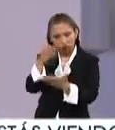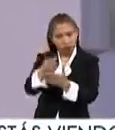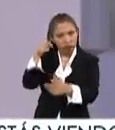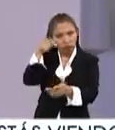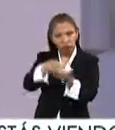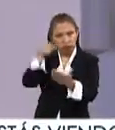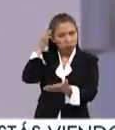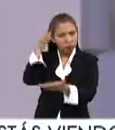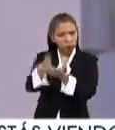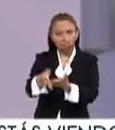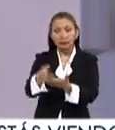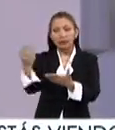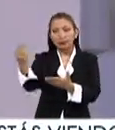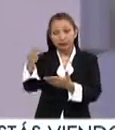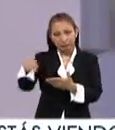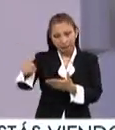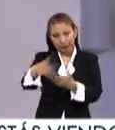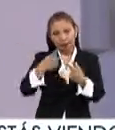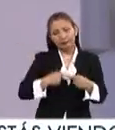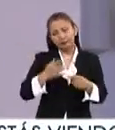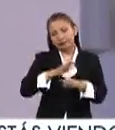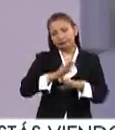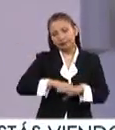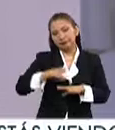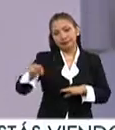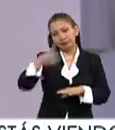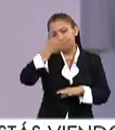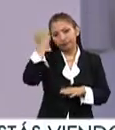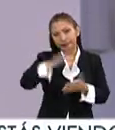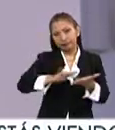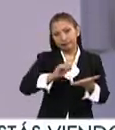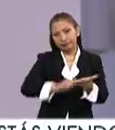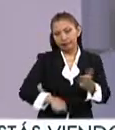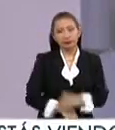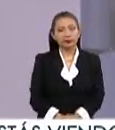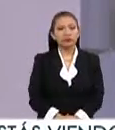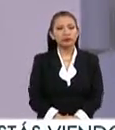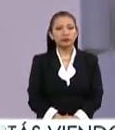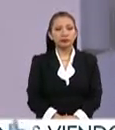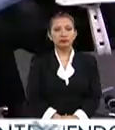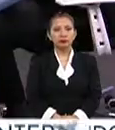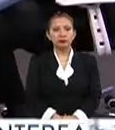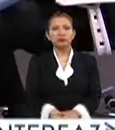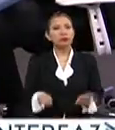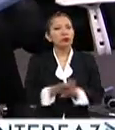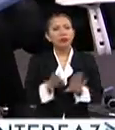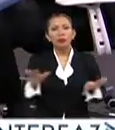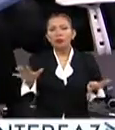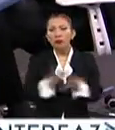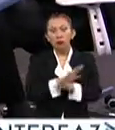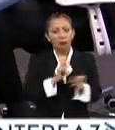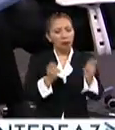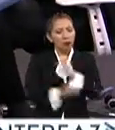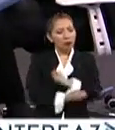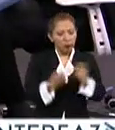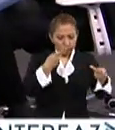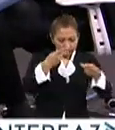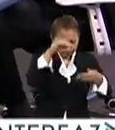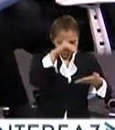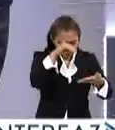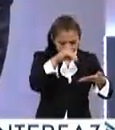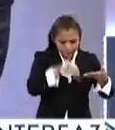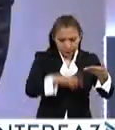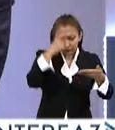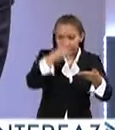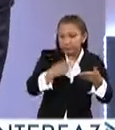que más lo necesitan, y que son las personas fundamentalmente que no saben leer y escribir. ¿Cómo ha sido esta evolución en las estrategias, en los